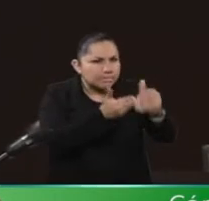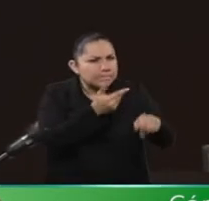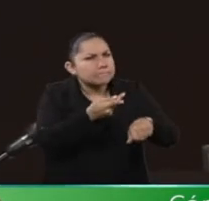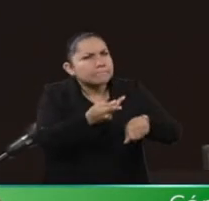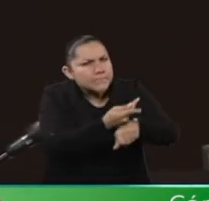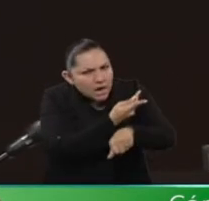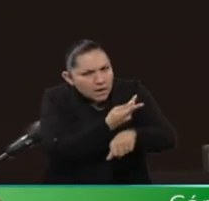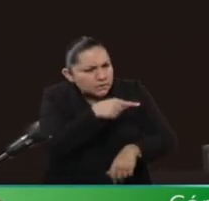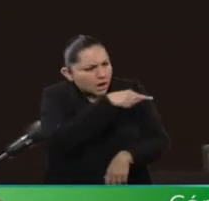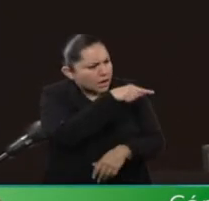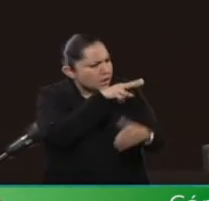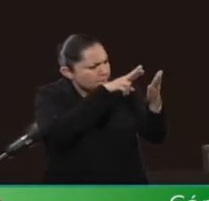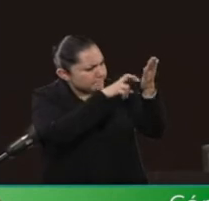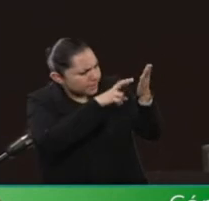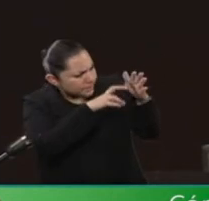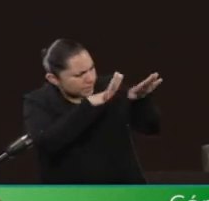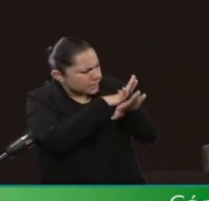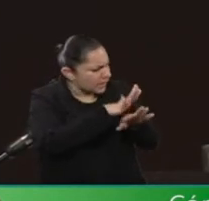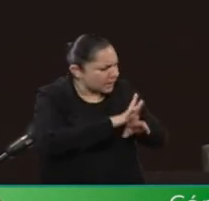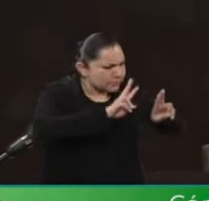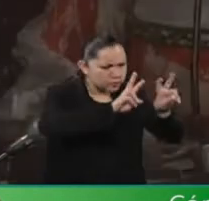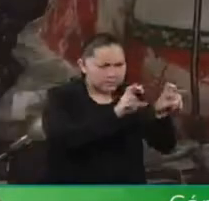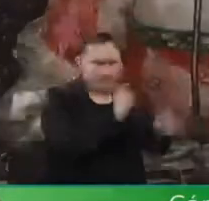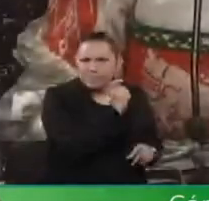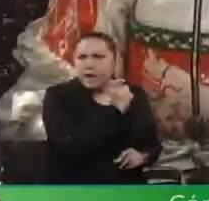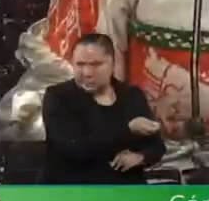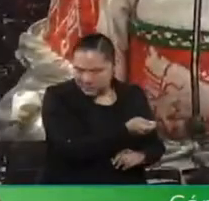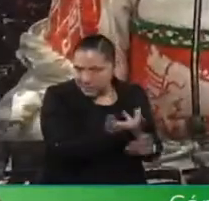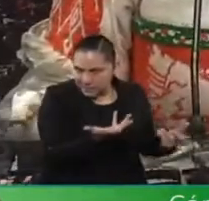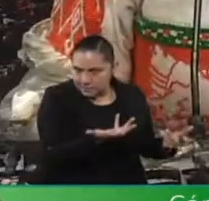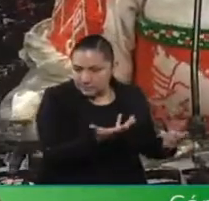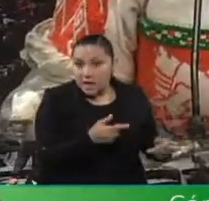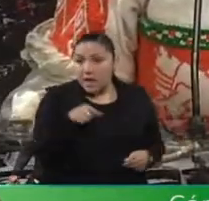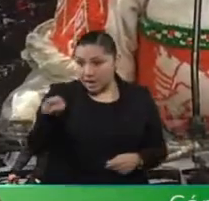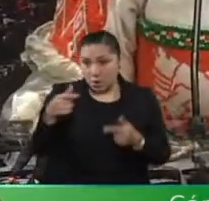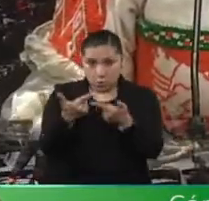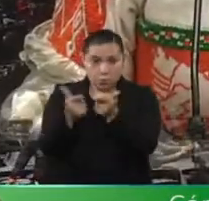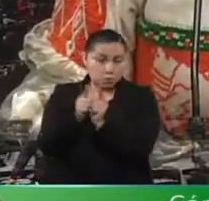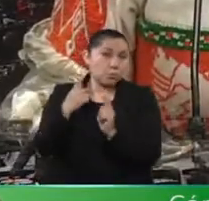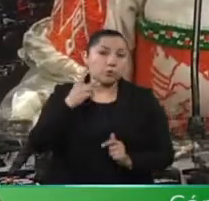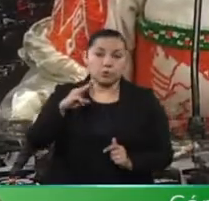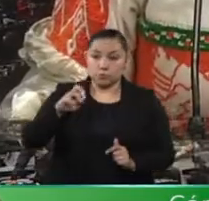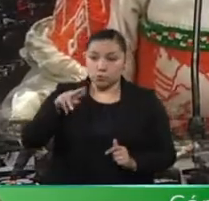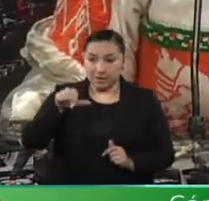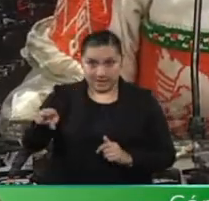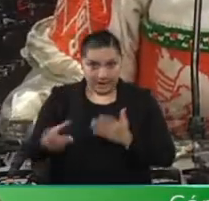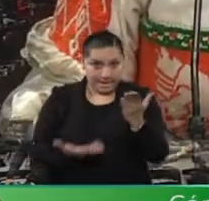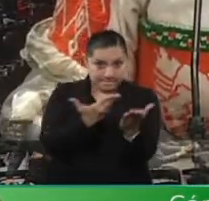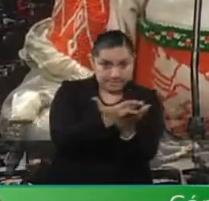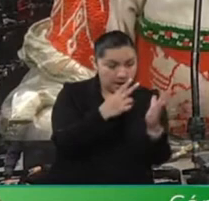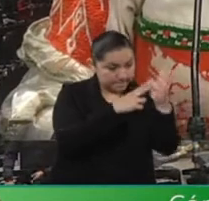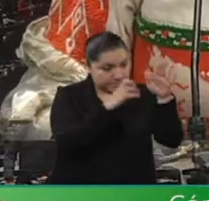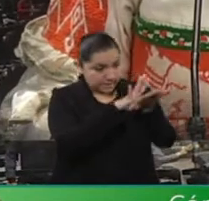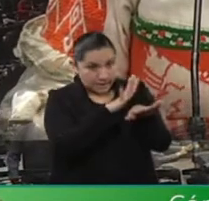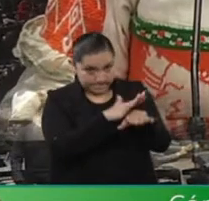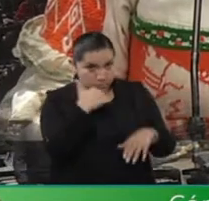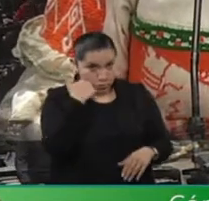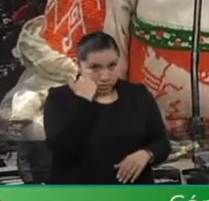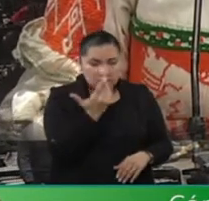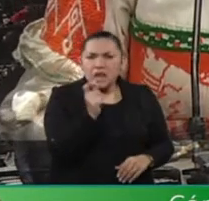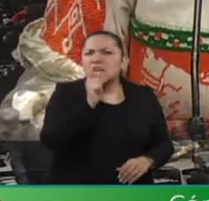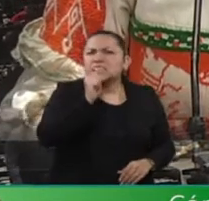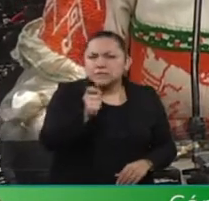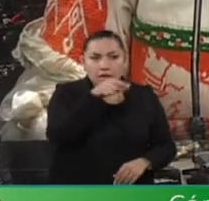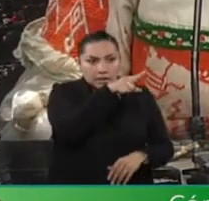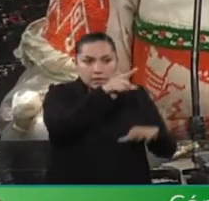proponiendo los coordinadores parlamentarios de Morena es acabar con la independencia de poderes, es quitarle al Poder Judicial su derecho